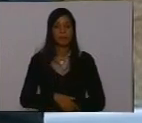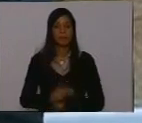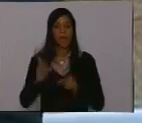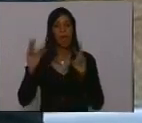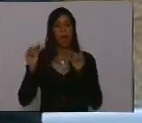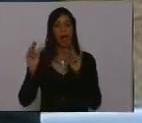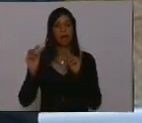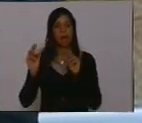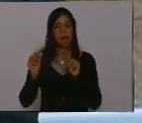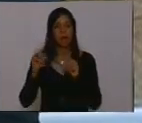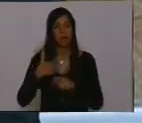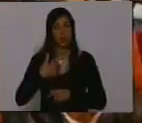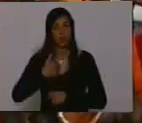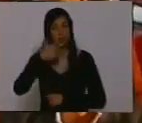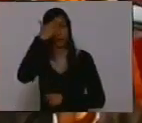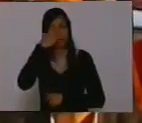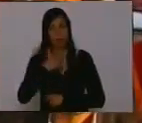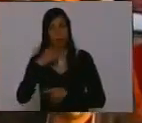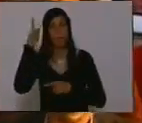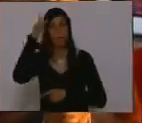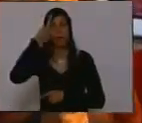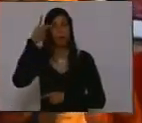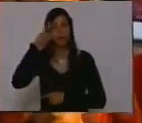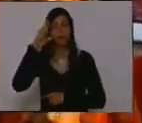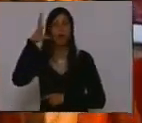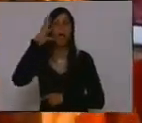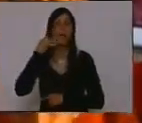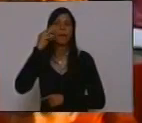hablándole como profesor de larga data.